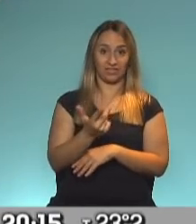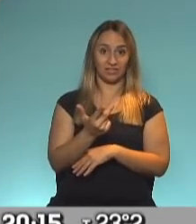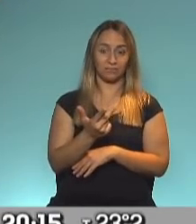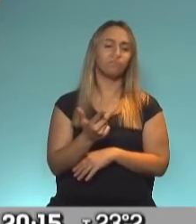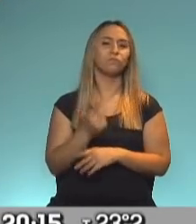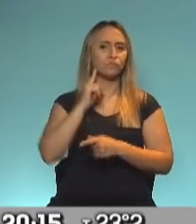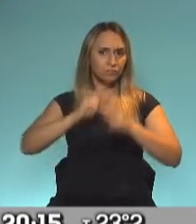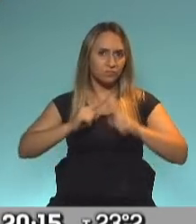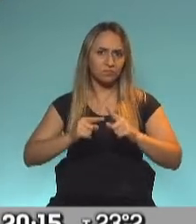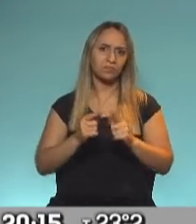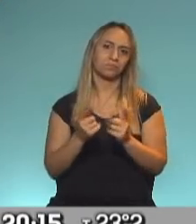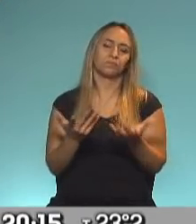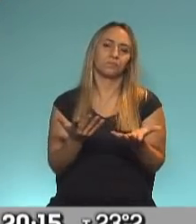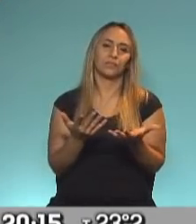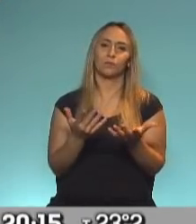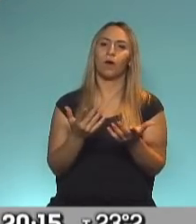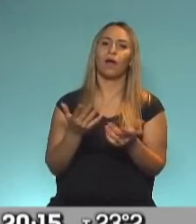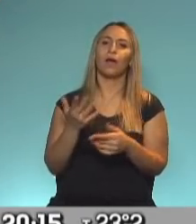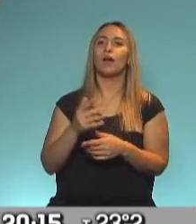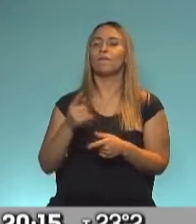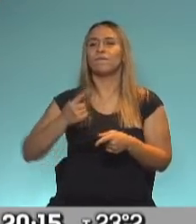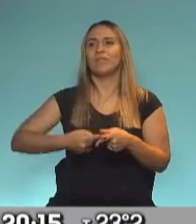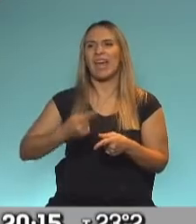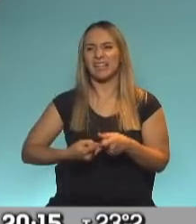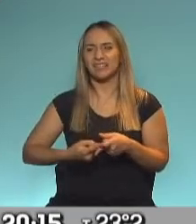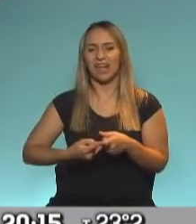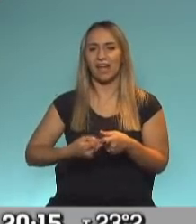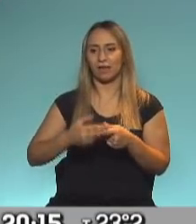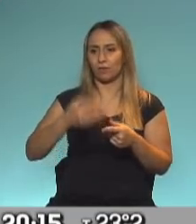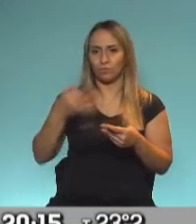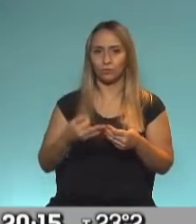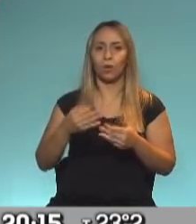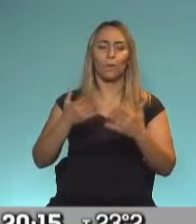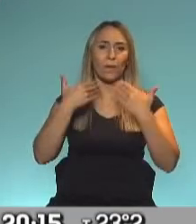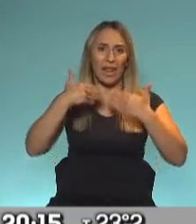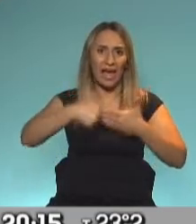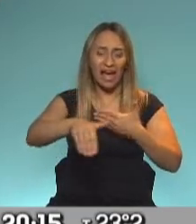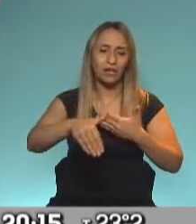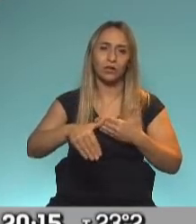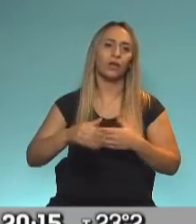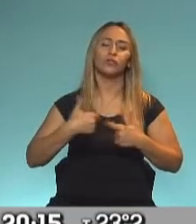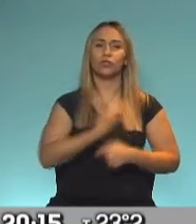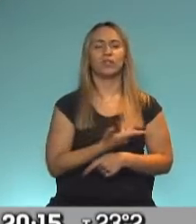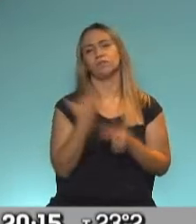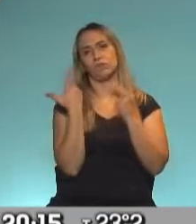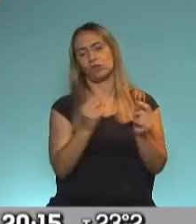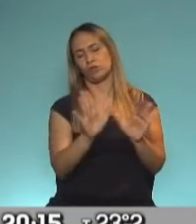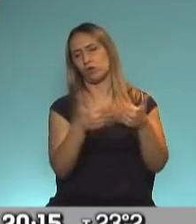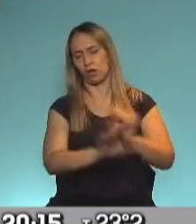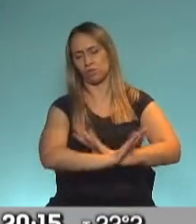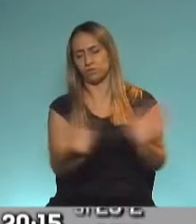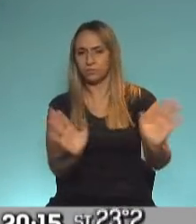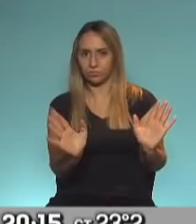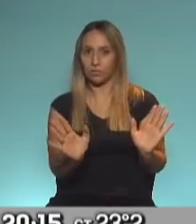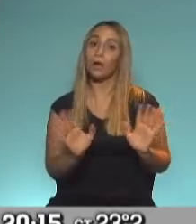no hay mucho margen social, menos antes de las fiestas, menos en plena temporada de verano arrancando, lugar para nuevas restricciones.